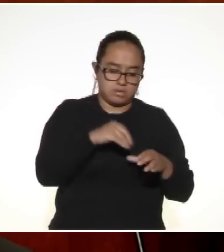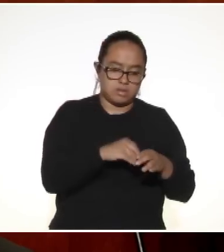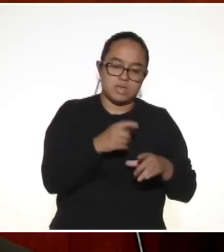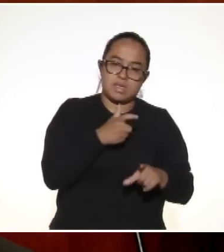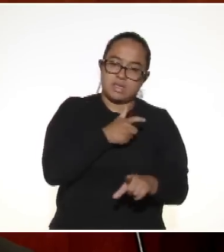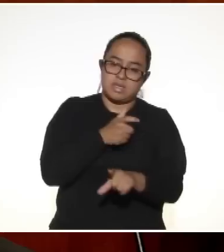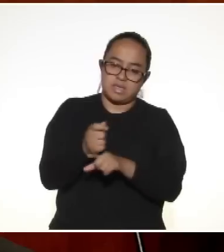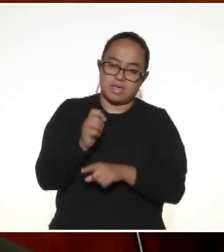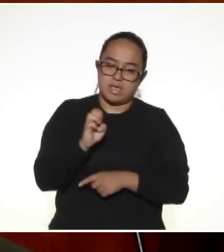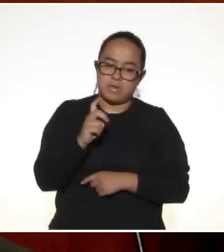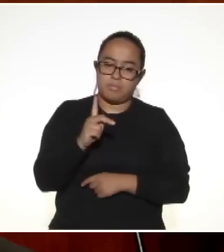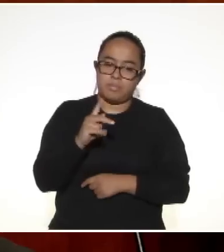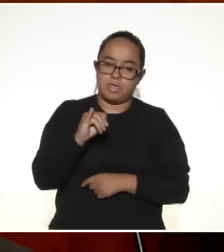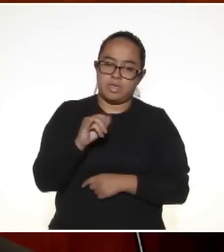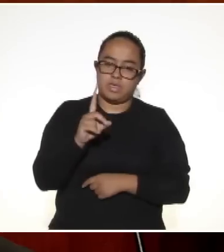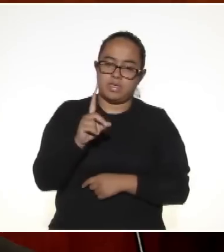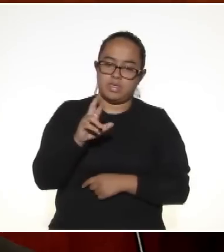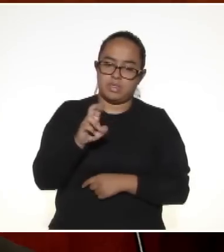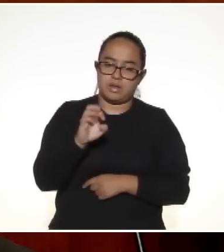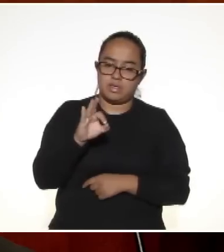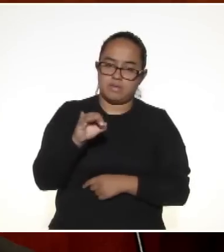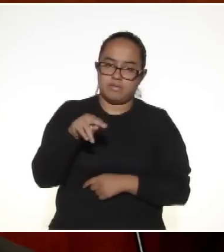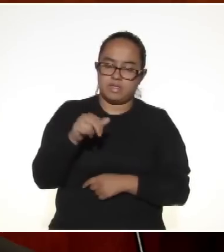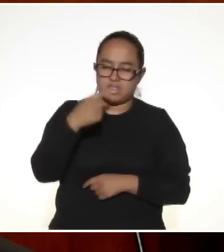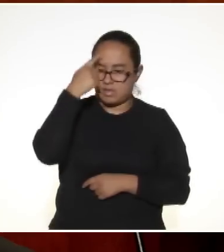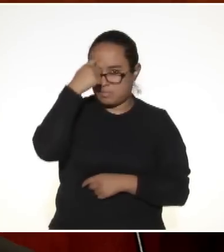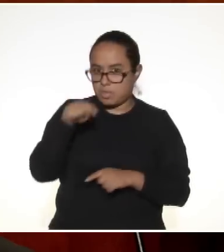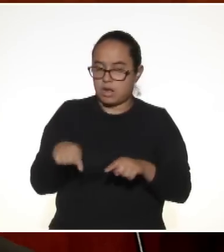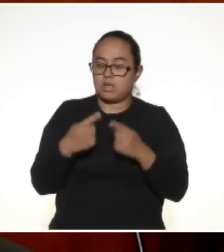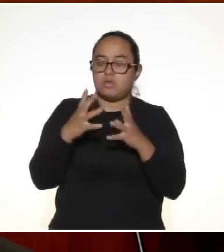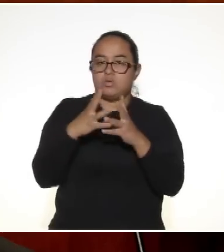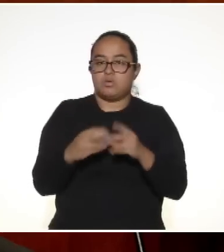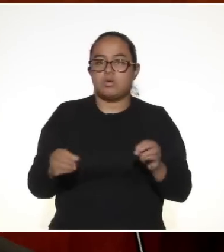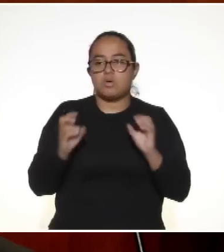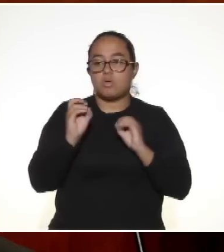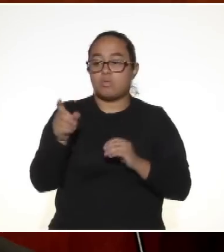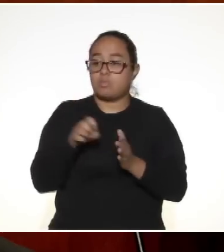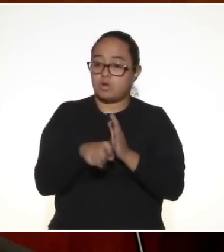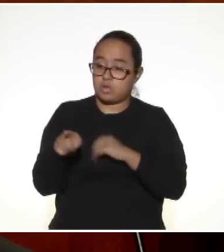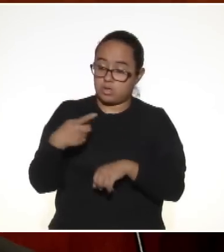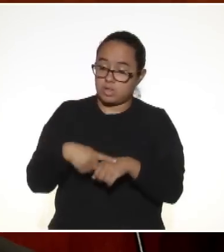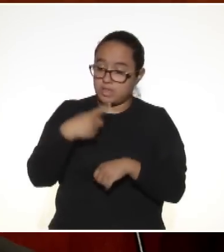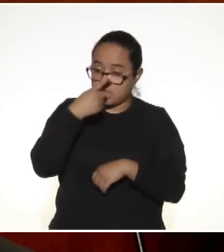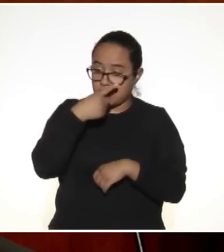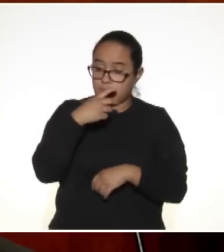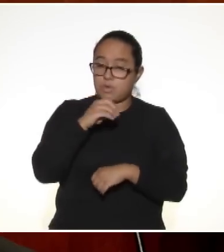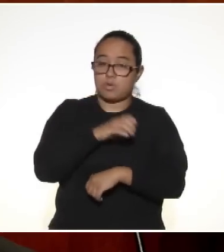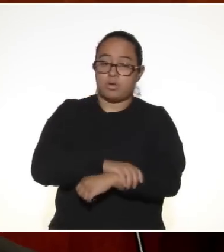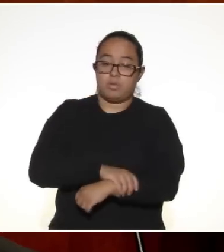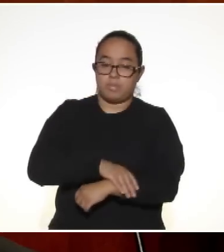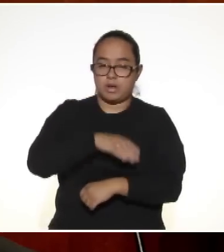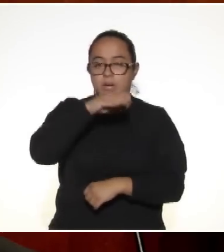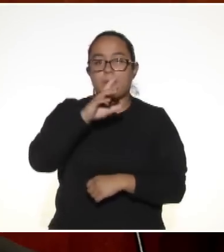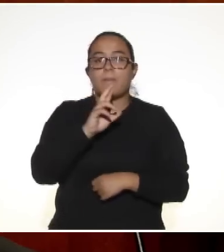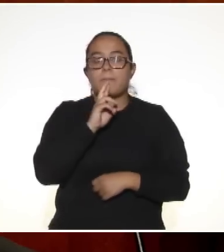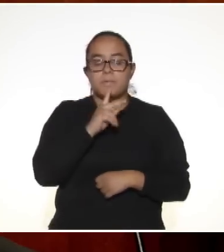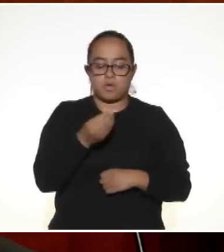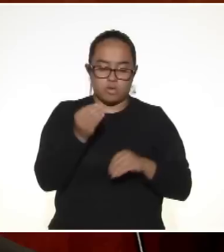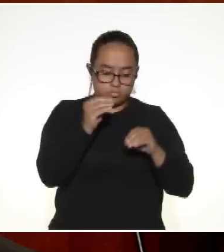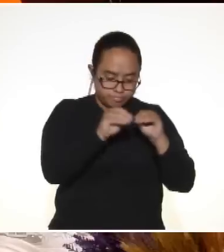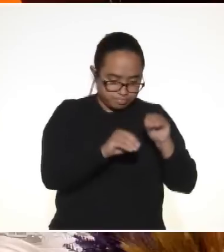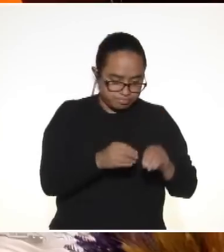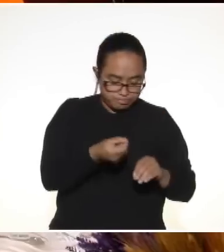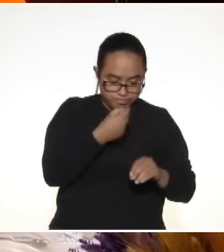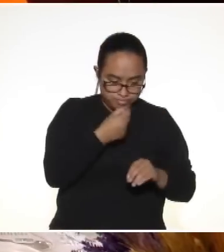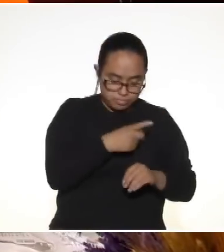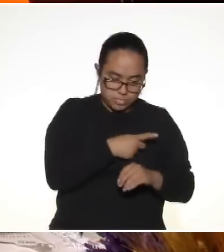inyector de epinefrina. Una persona que tiene una enfermedad, por ejemplo, diabetes o hipertensión, tomar en cuenta que serían medicamentos que debemos incluir